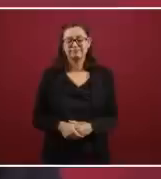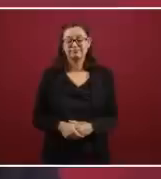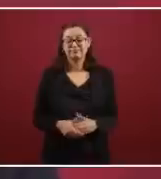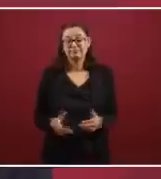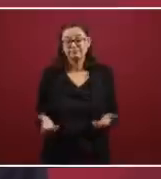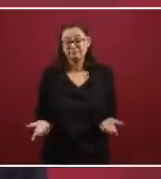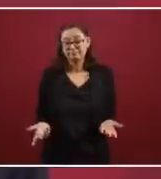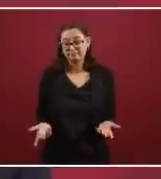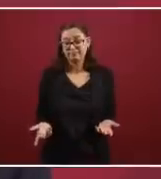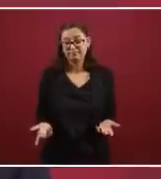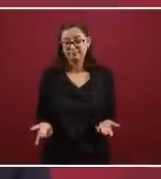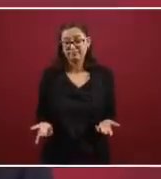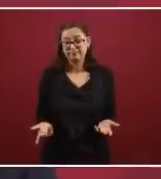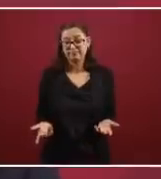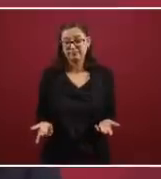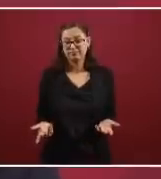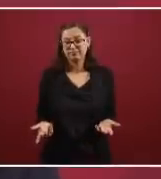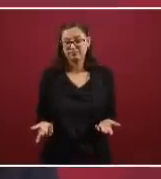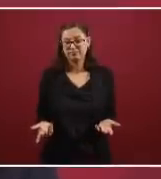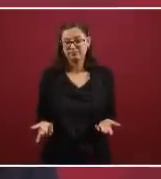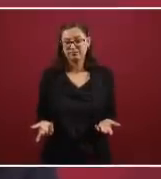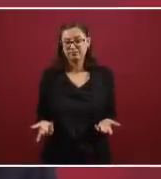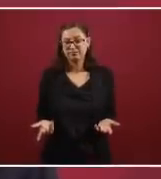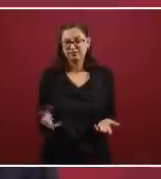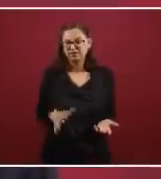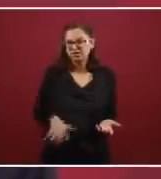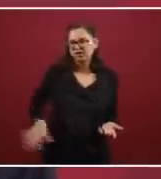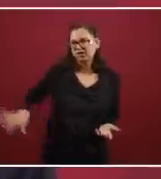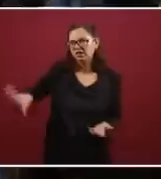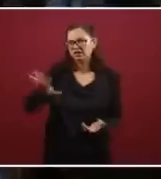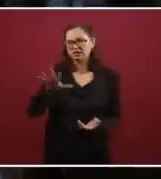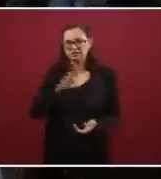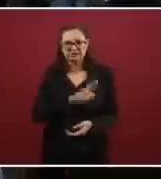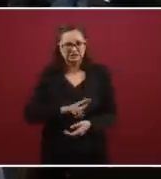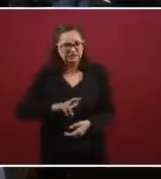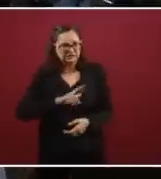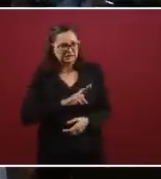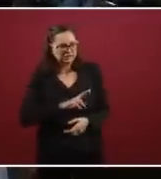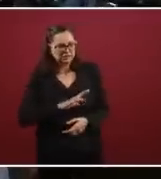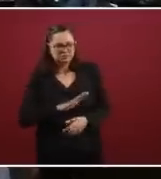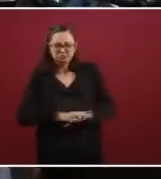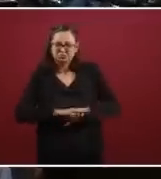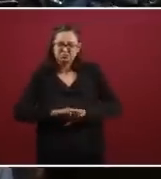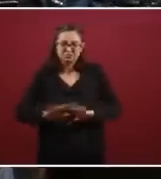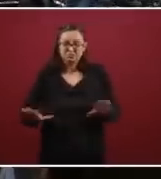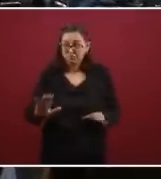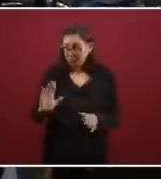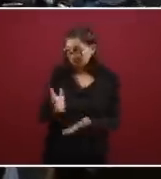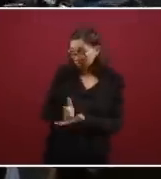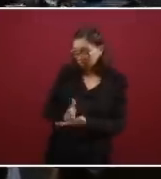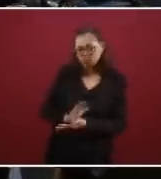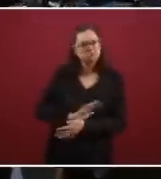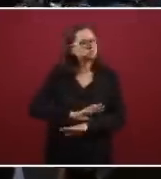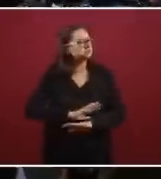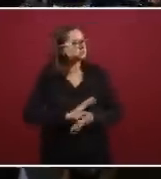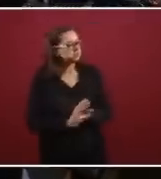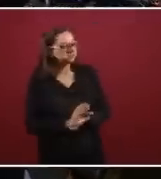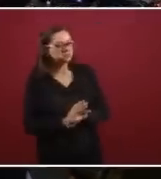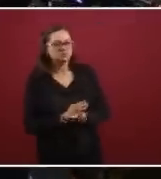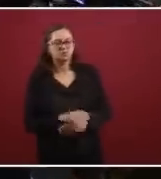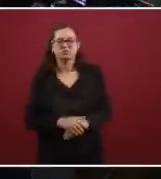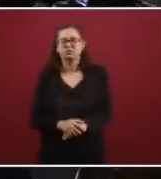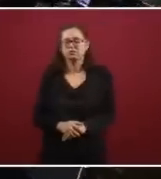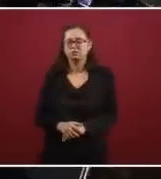Entonces, no hay mal humor social. Eso ya se acabó. Se acabó. Oiga, presidente, pero sí se debe